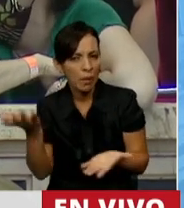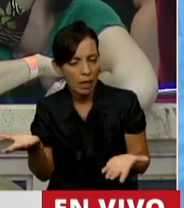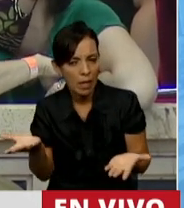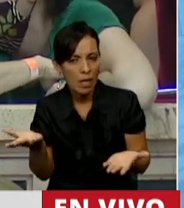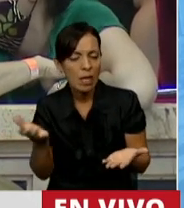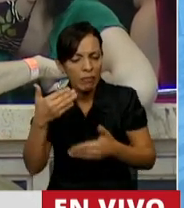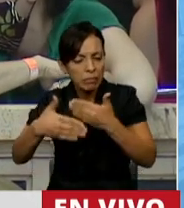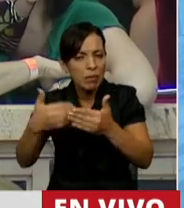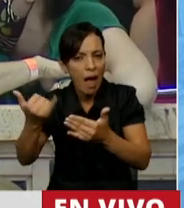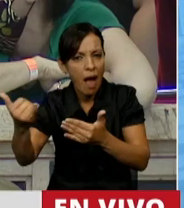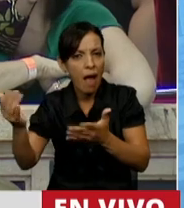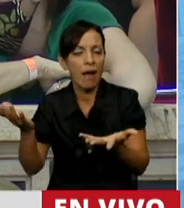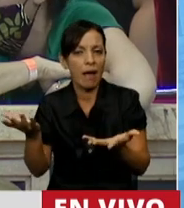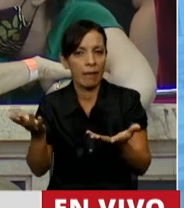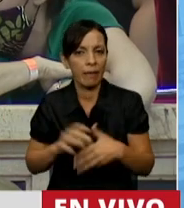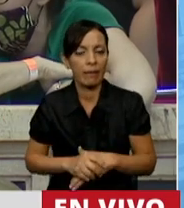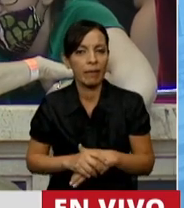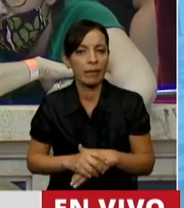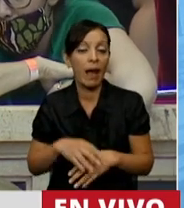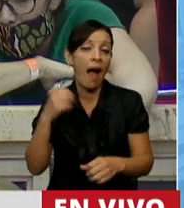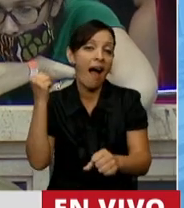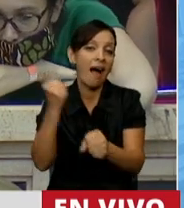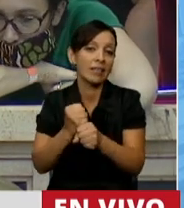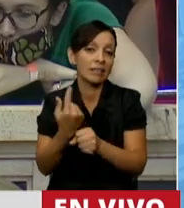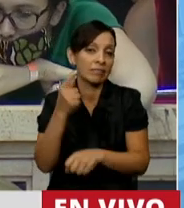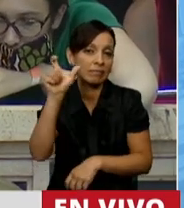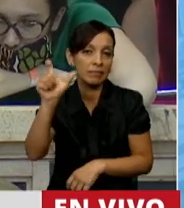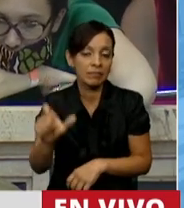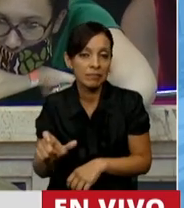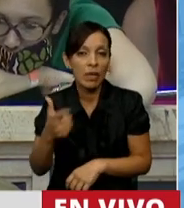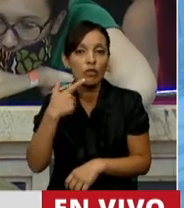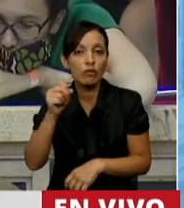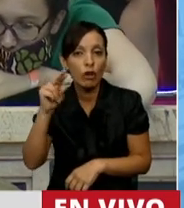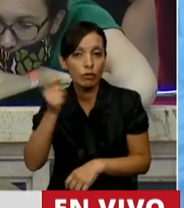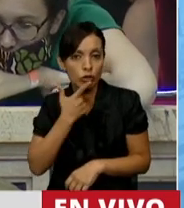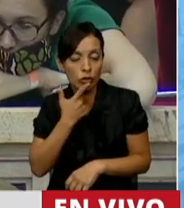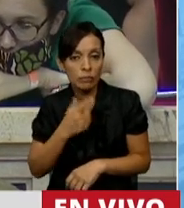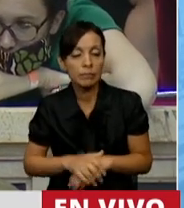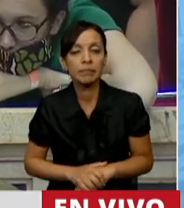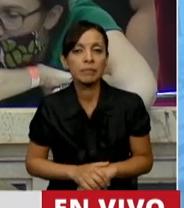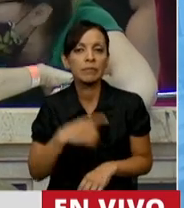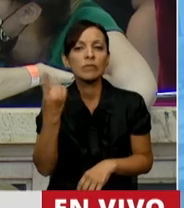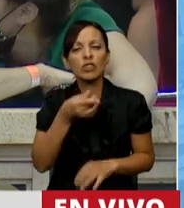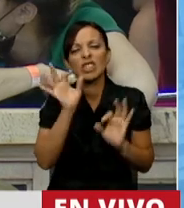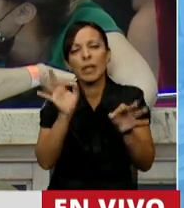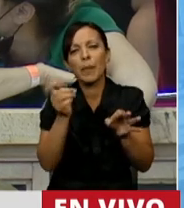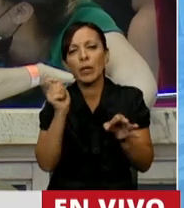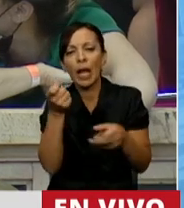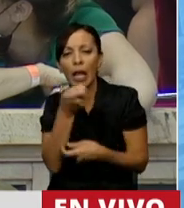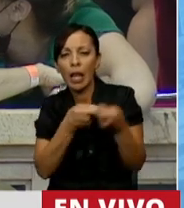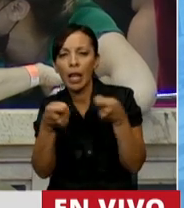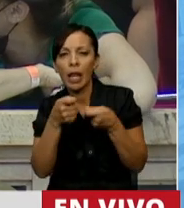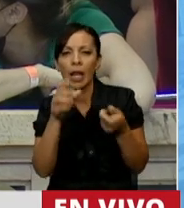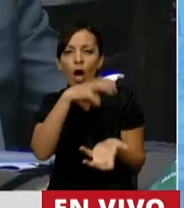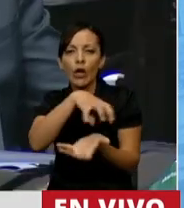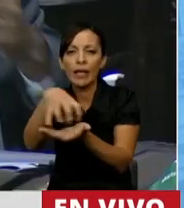suceden y llegan hasta un conocido como Soros, ¿no? Muchos sabemos quién financia algunas organizaciones